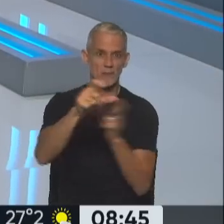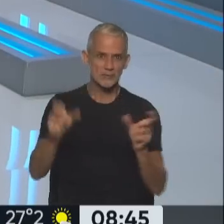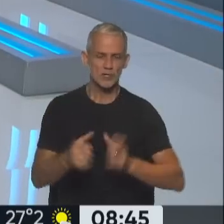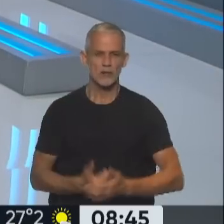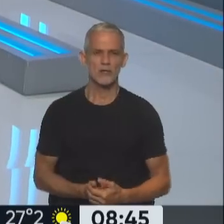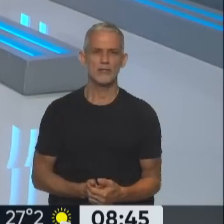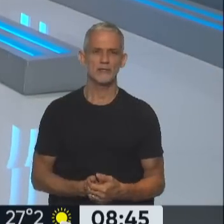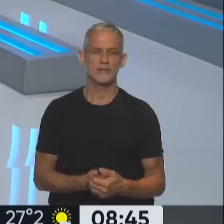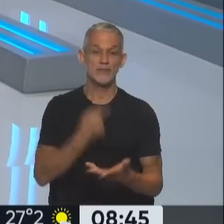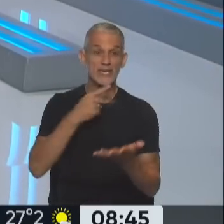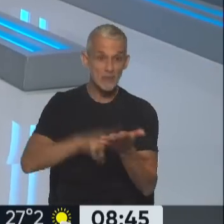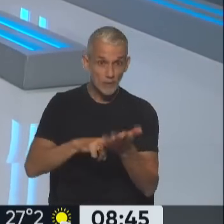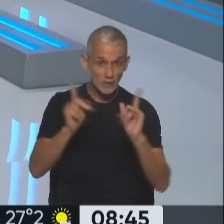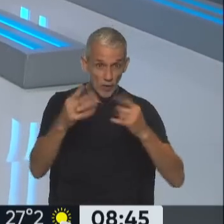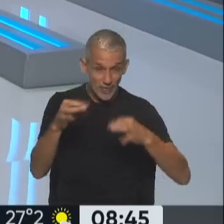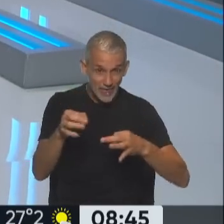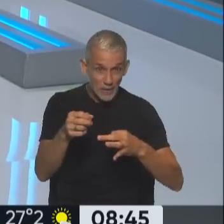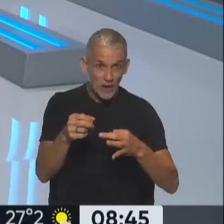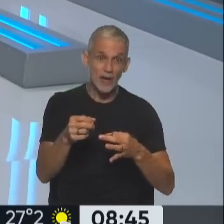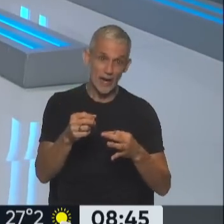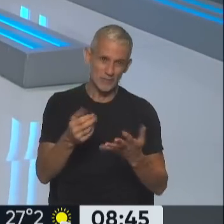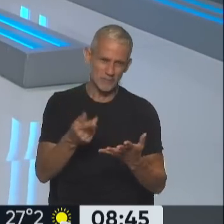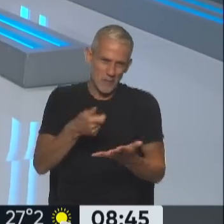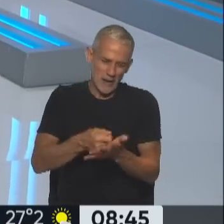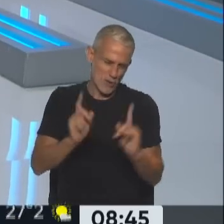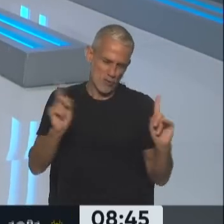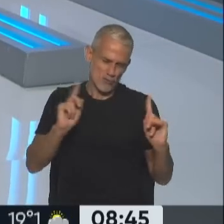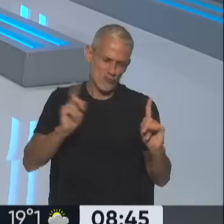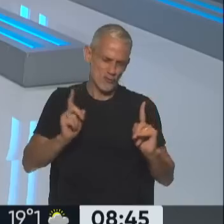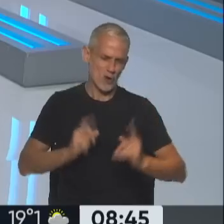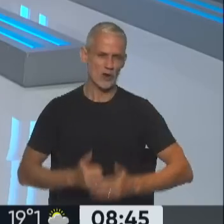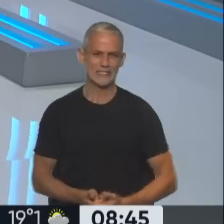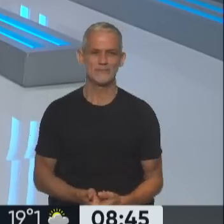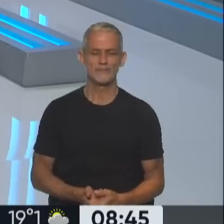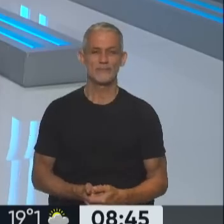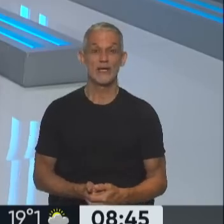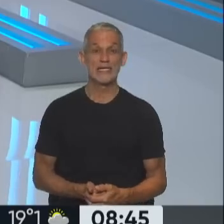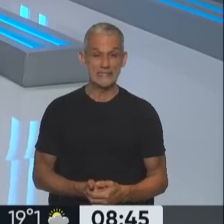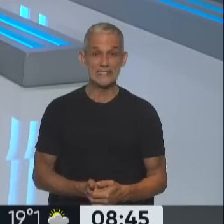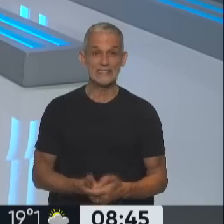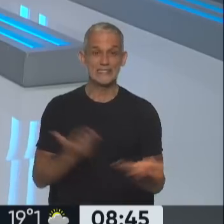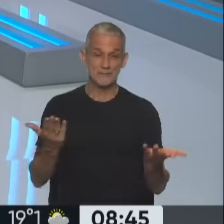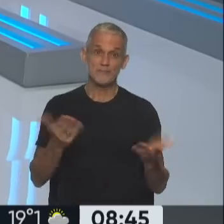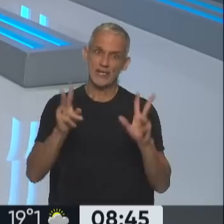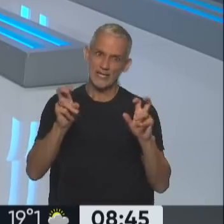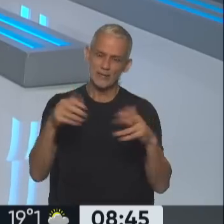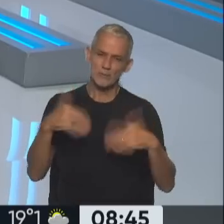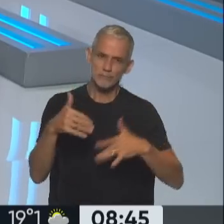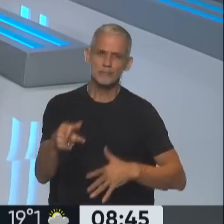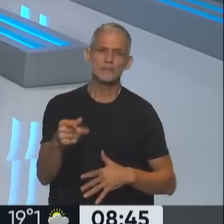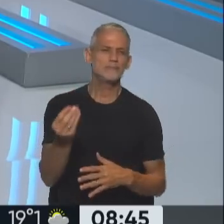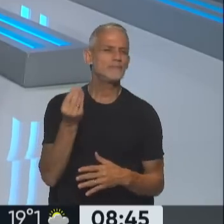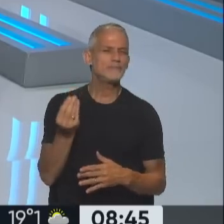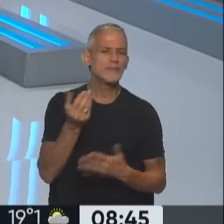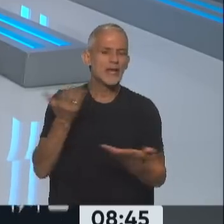del pago de impuestos, quienes tengan que soportar estas mermas realmente tan significativas. Pero nos quedamos con esto, ¿eh? ¿Qué